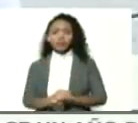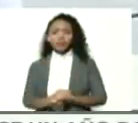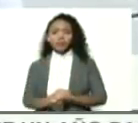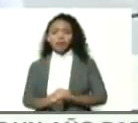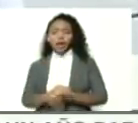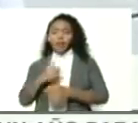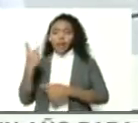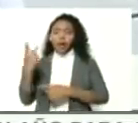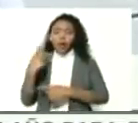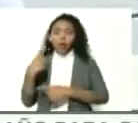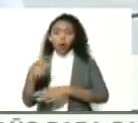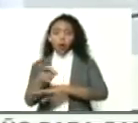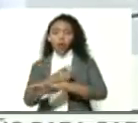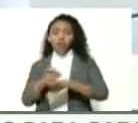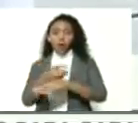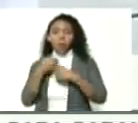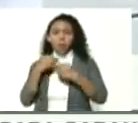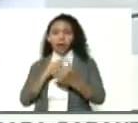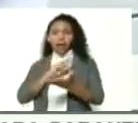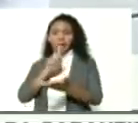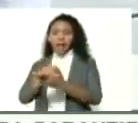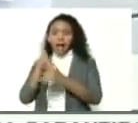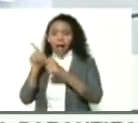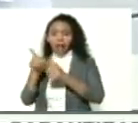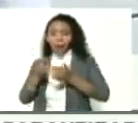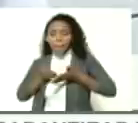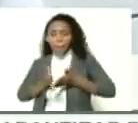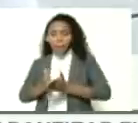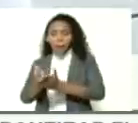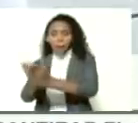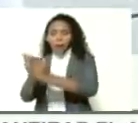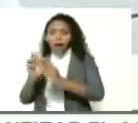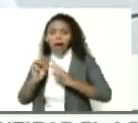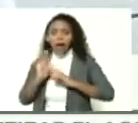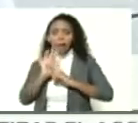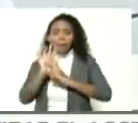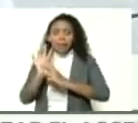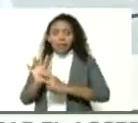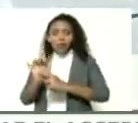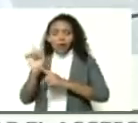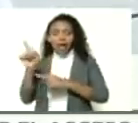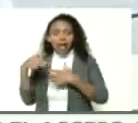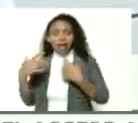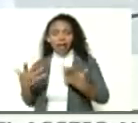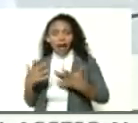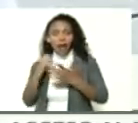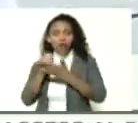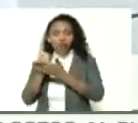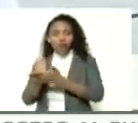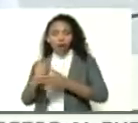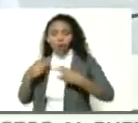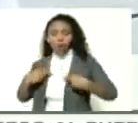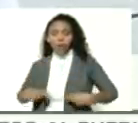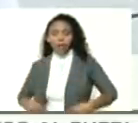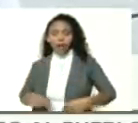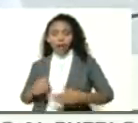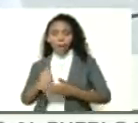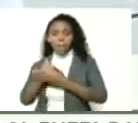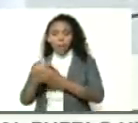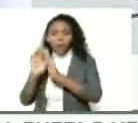los dos gobiernos para que llegue esta representación en ayuda